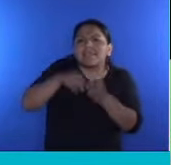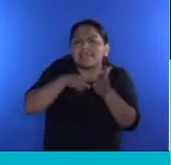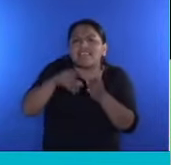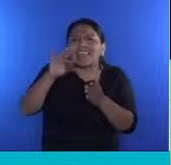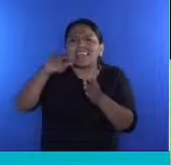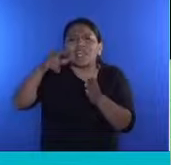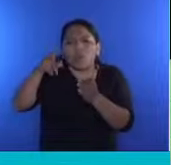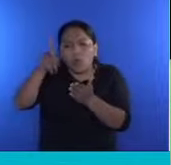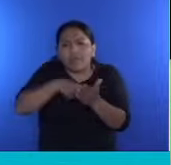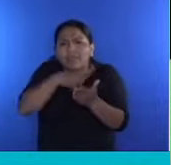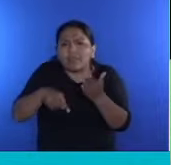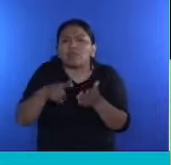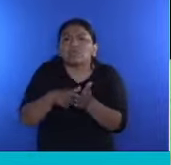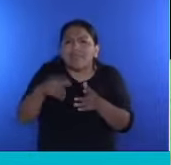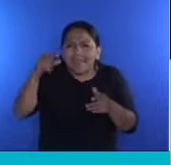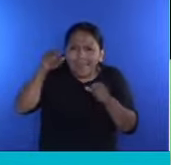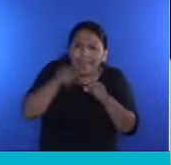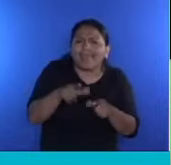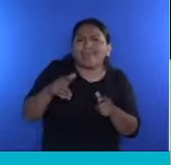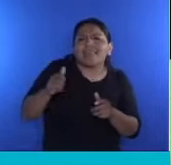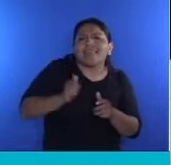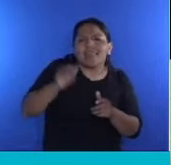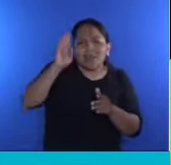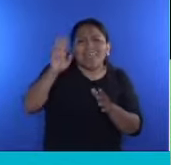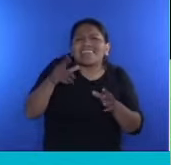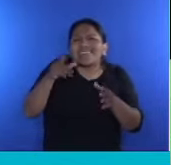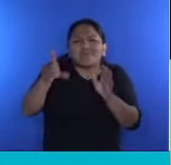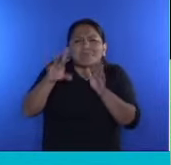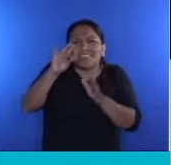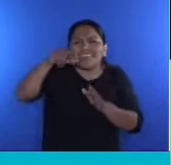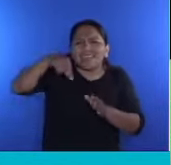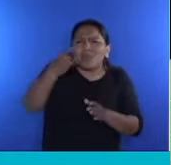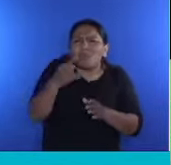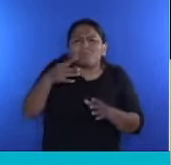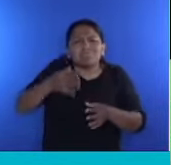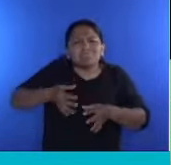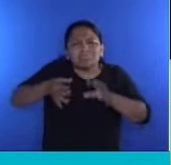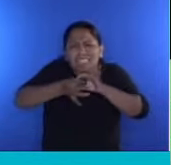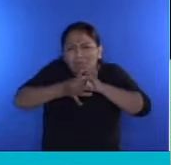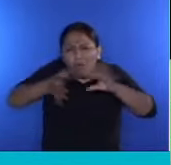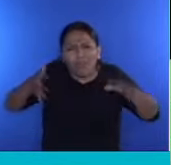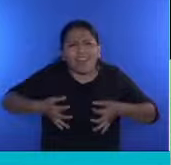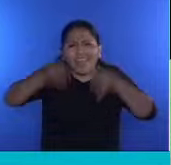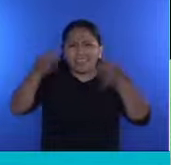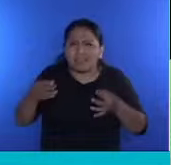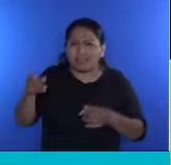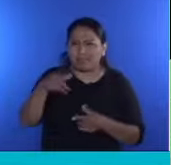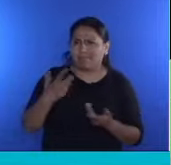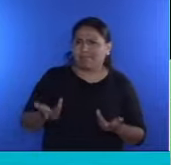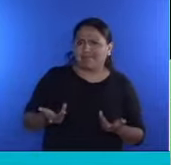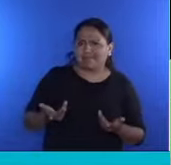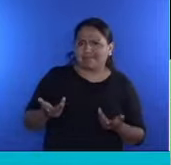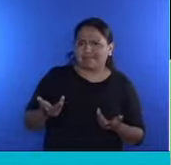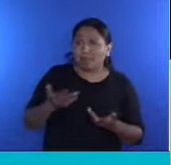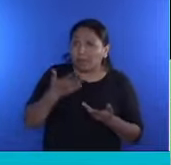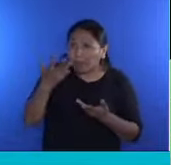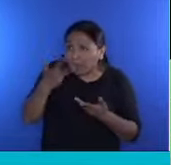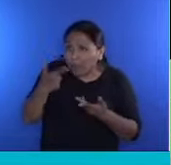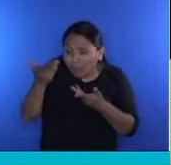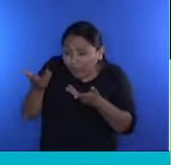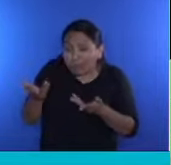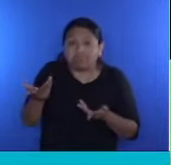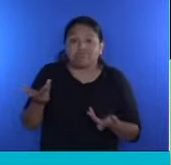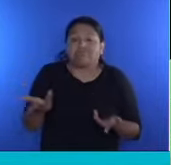DNU profundamente democrático. Digo, ¿a ustedes les encanta eso? Bueno, no veo